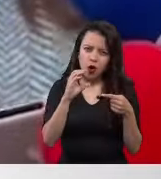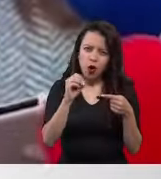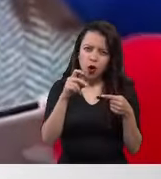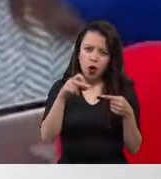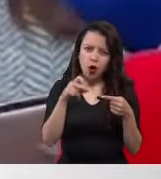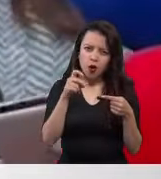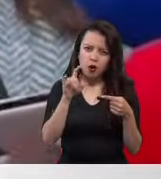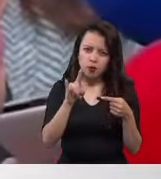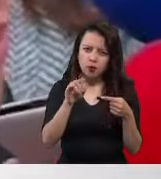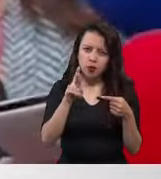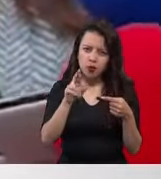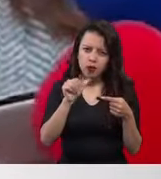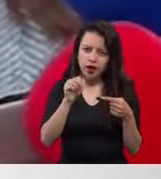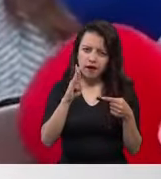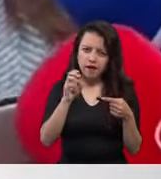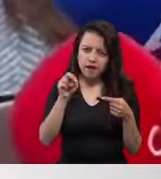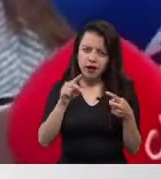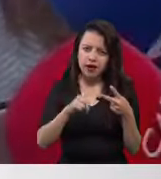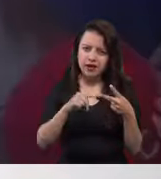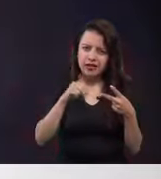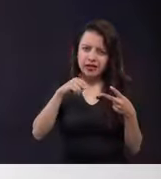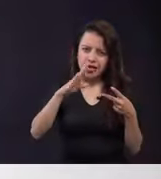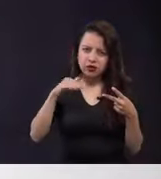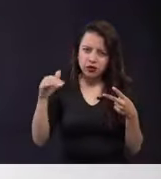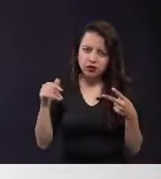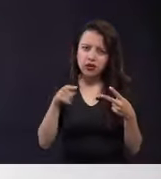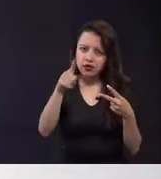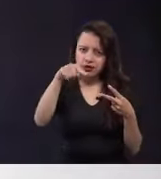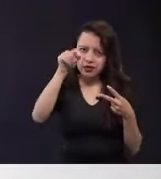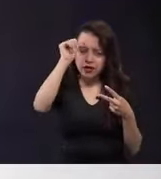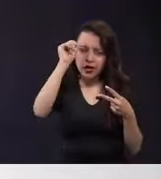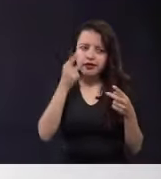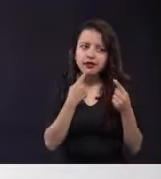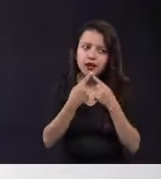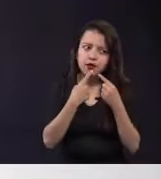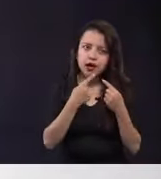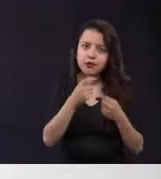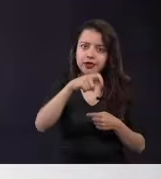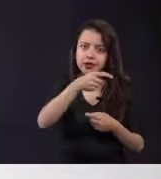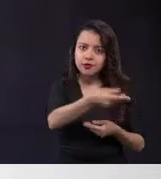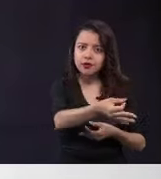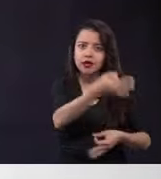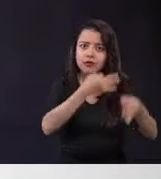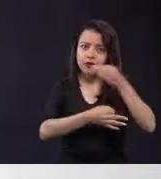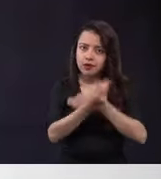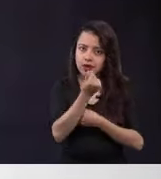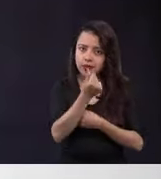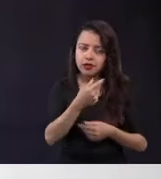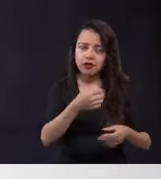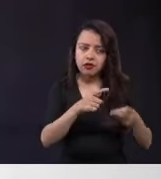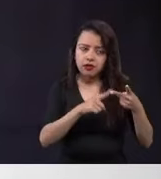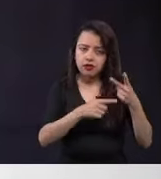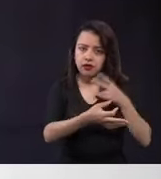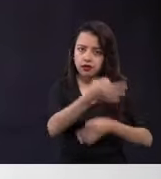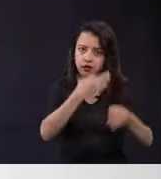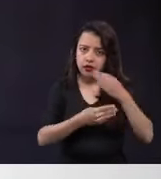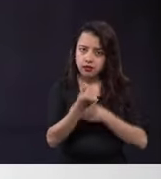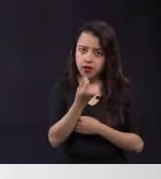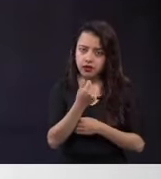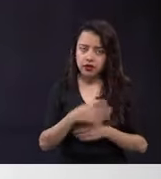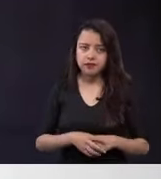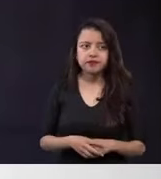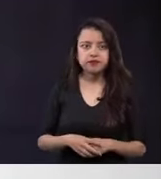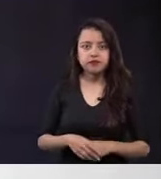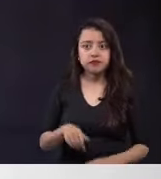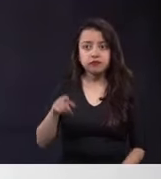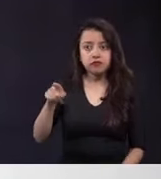que se han deshecho por mutuo acuerdo. El señor alcalde de Uribia incluso me entuteló para exigirme que yo le entregara esa plata,